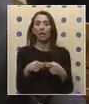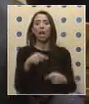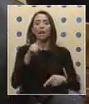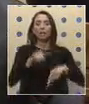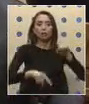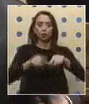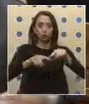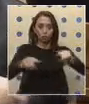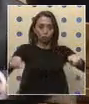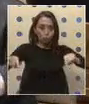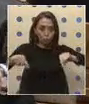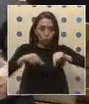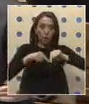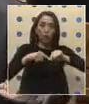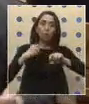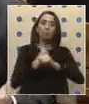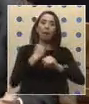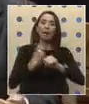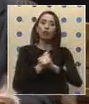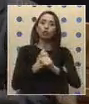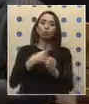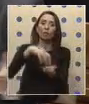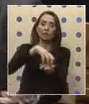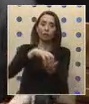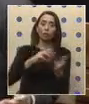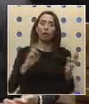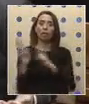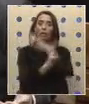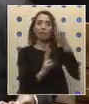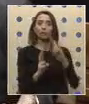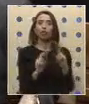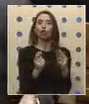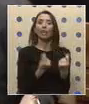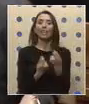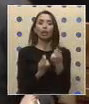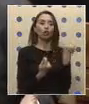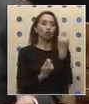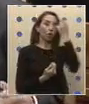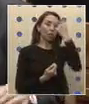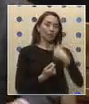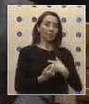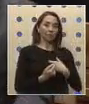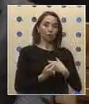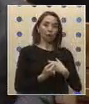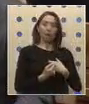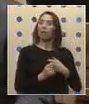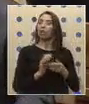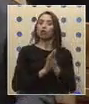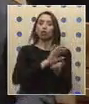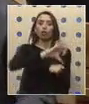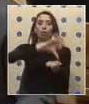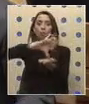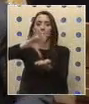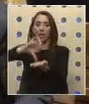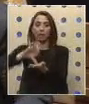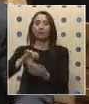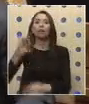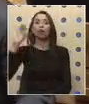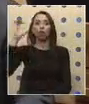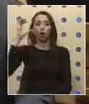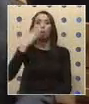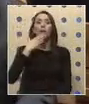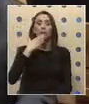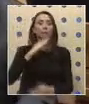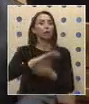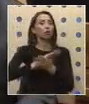construir ciudad, el suelo es para construir la convivencia. El suelo no es la base de un negocio individual como lo que lo ordena. Todos los países, incluido Colombia,